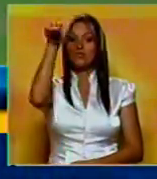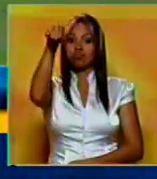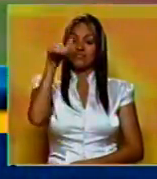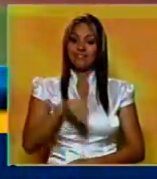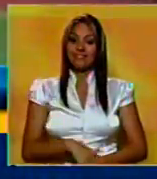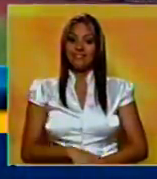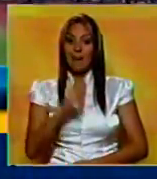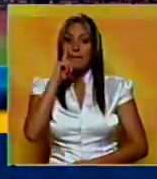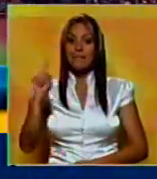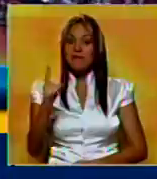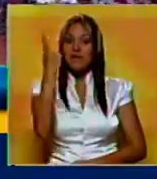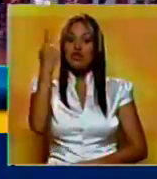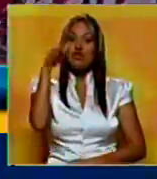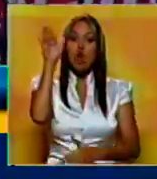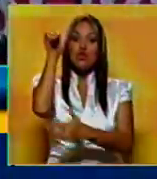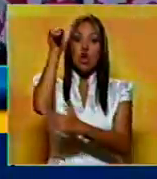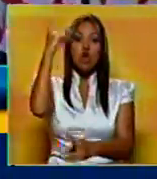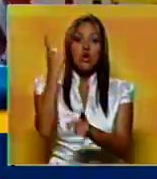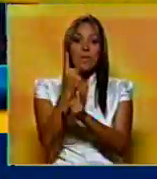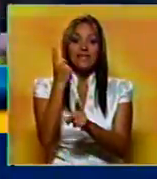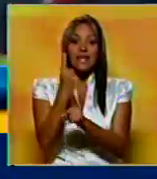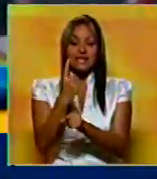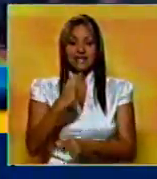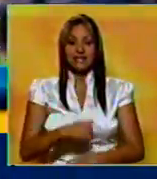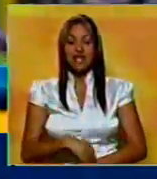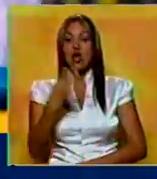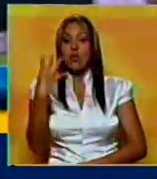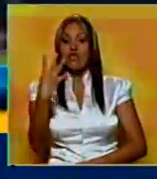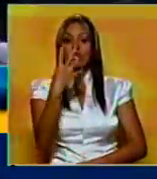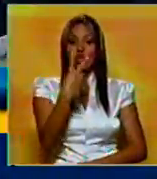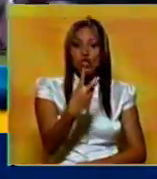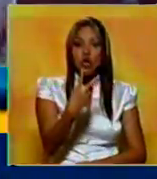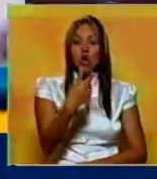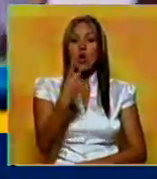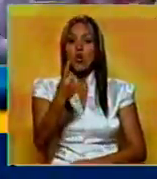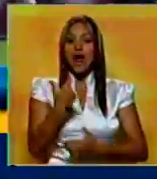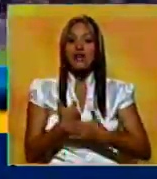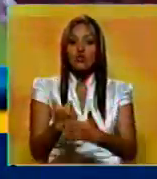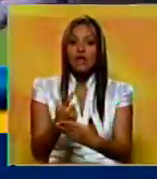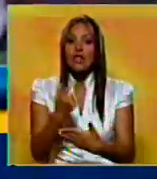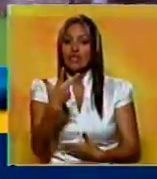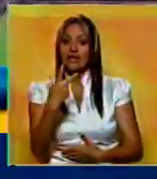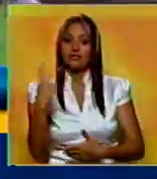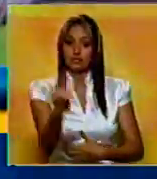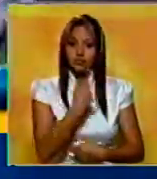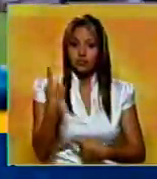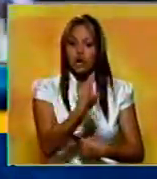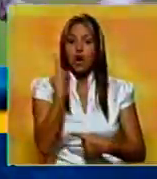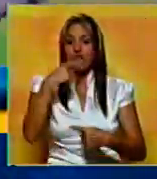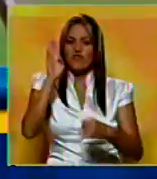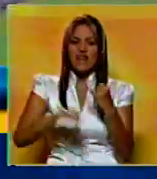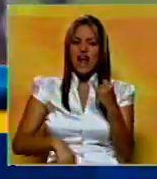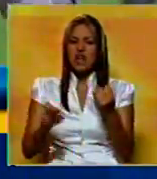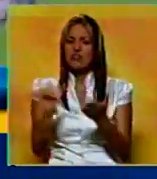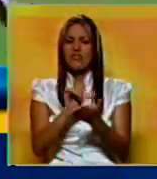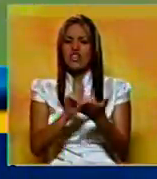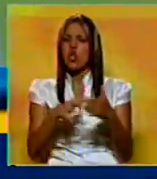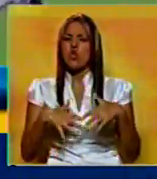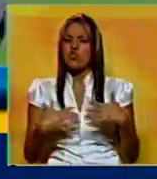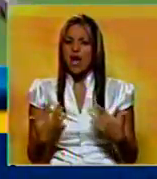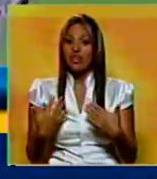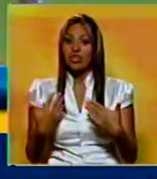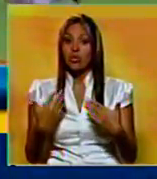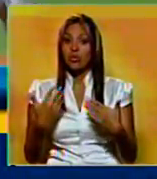fue su primer jonrón en las mayores. Flores se fue 4-2 con una impulsada y 3 anotadas. Los Mets de Nueva York se impusieron a los Diamondbacks